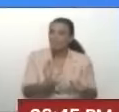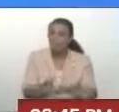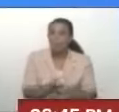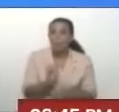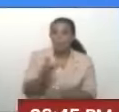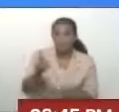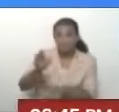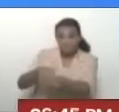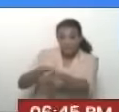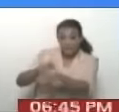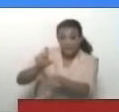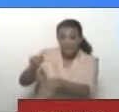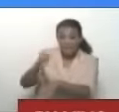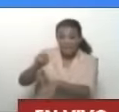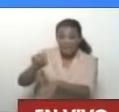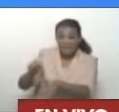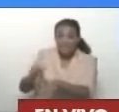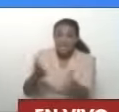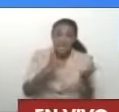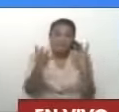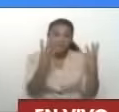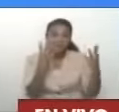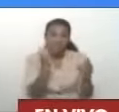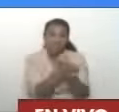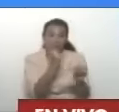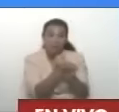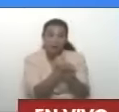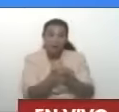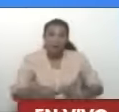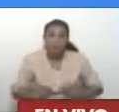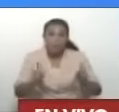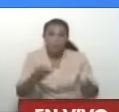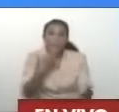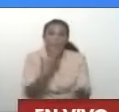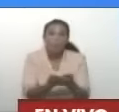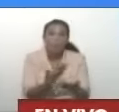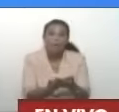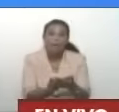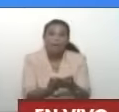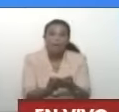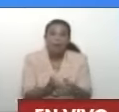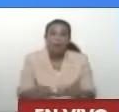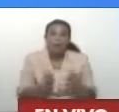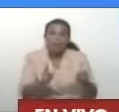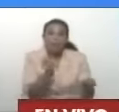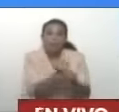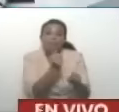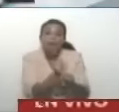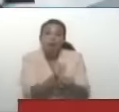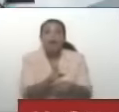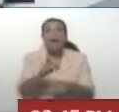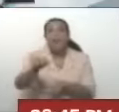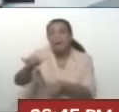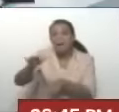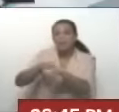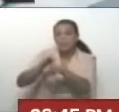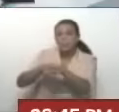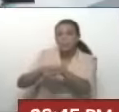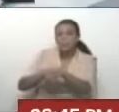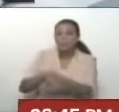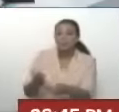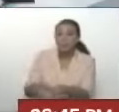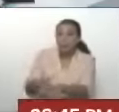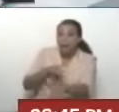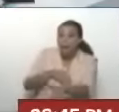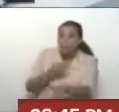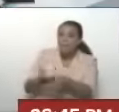Génesis, ¿y la feria de empleo? ¿Cuándo arranca las ferias de empleo? ¿Qué crees tú? Bueno, presidente, allí teníamos un trabajo bastante